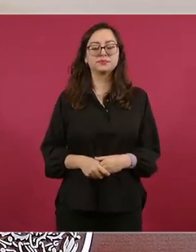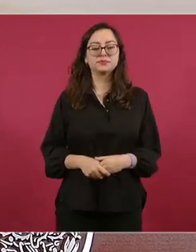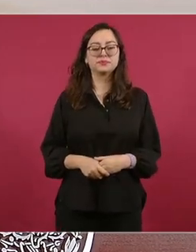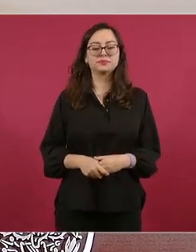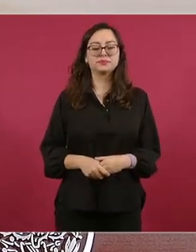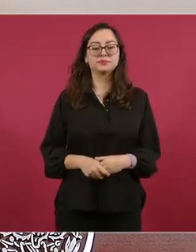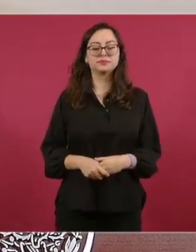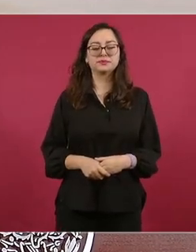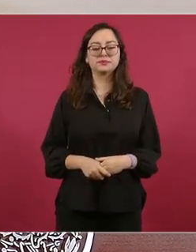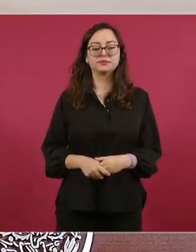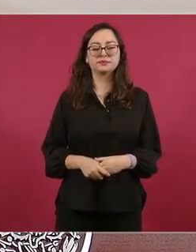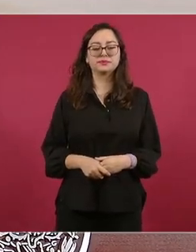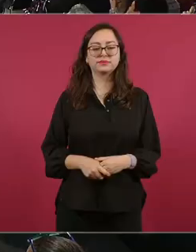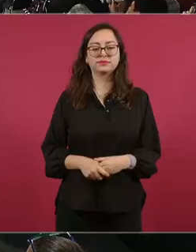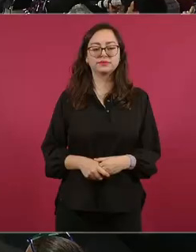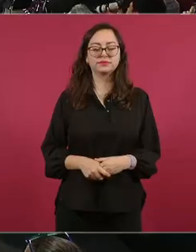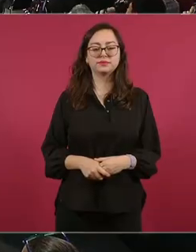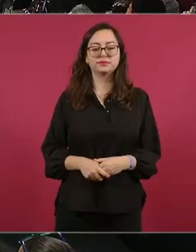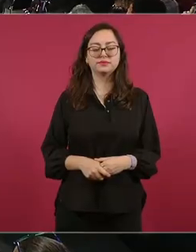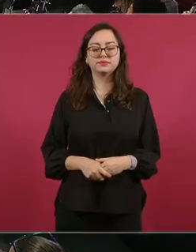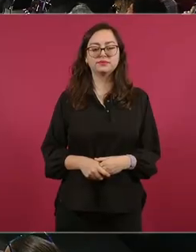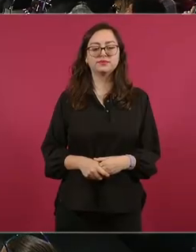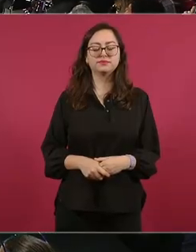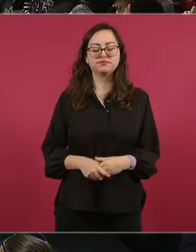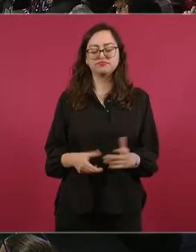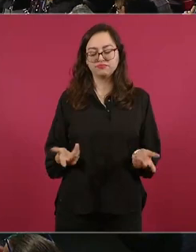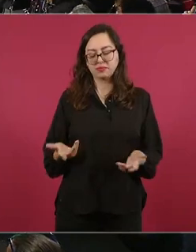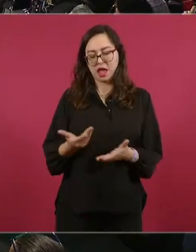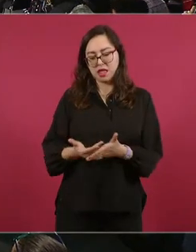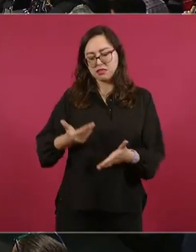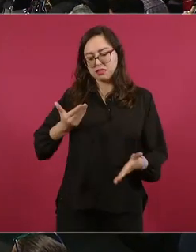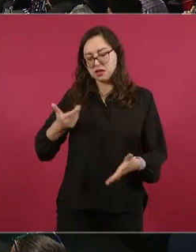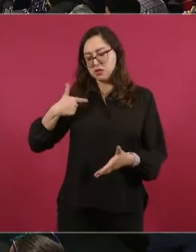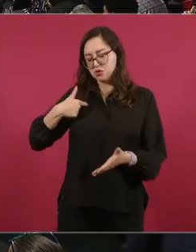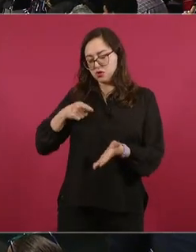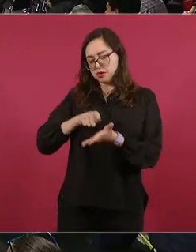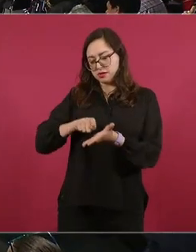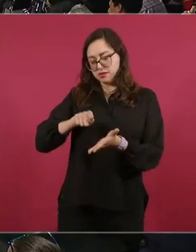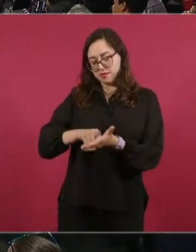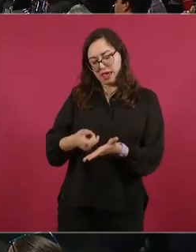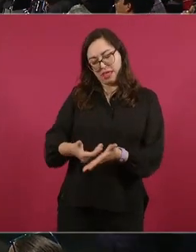definiendo el método para articular este libro,